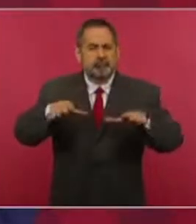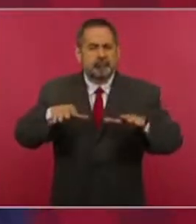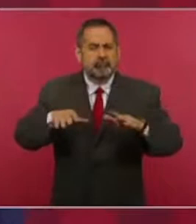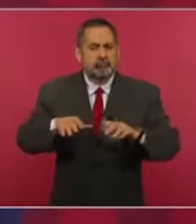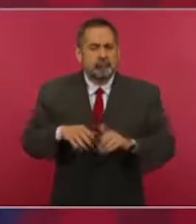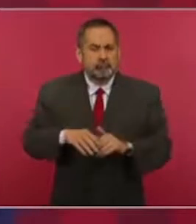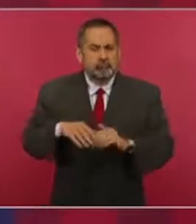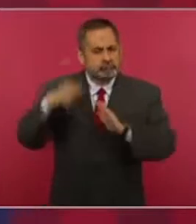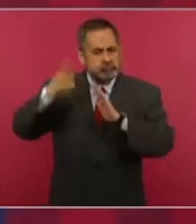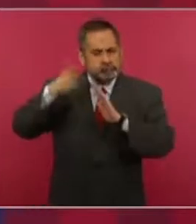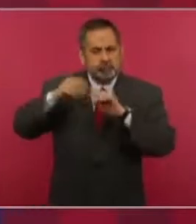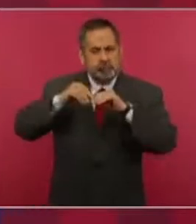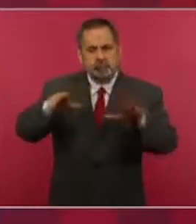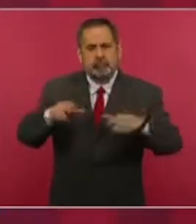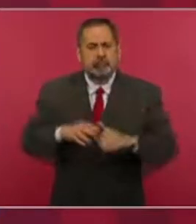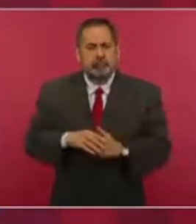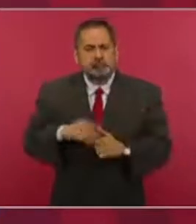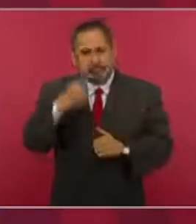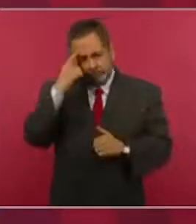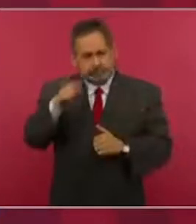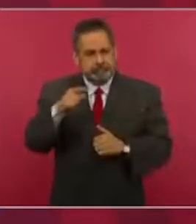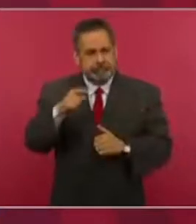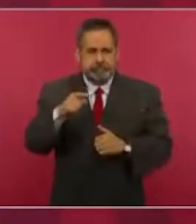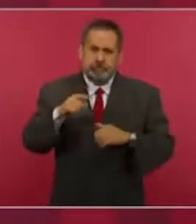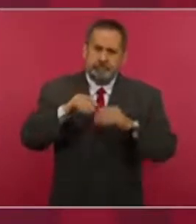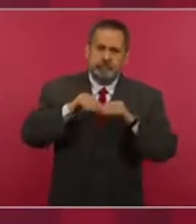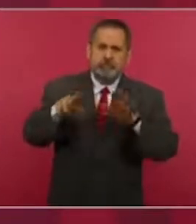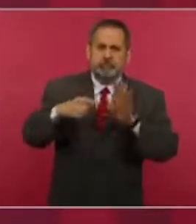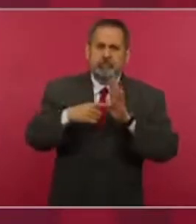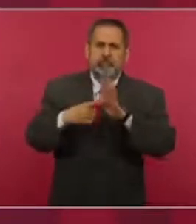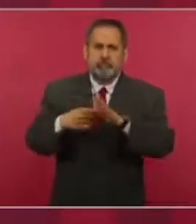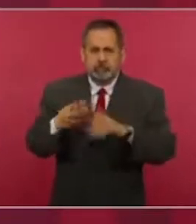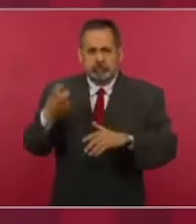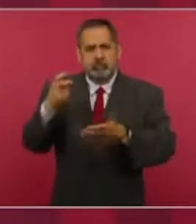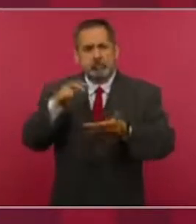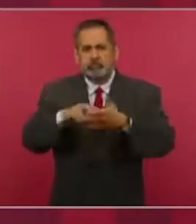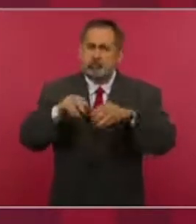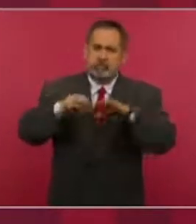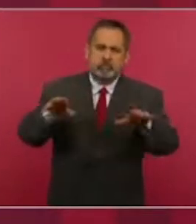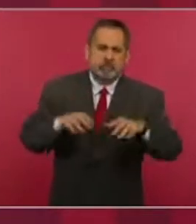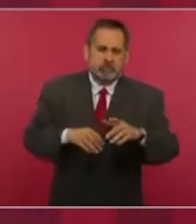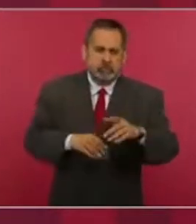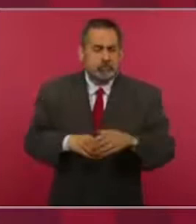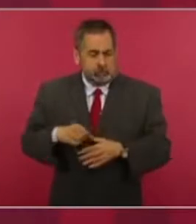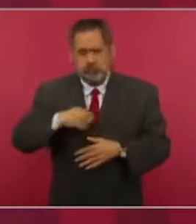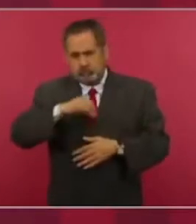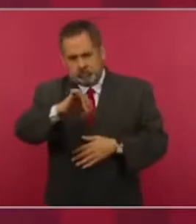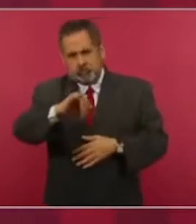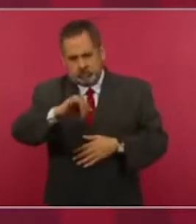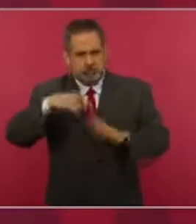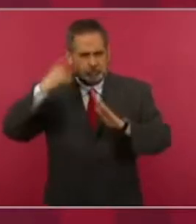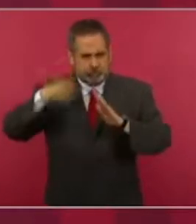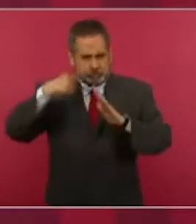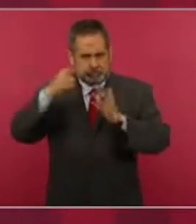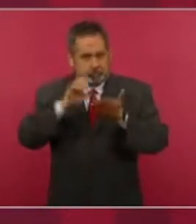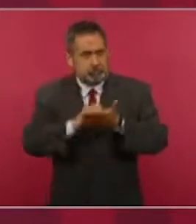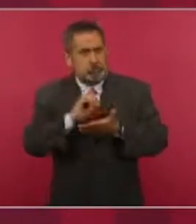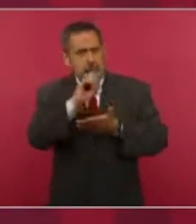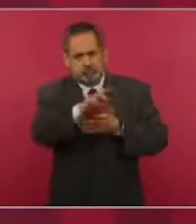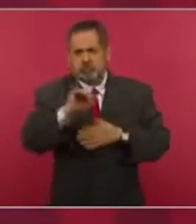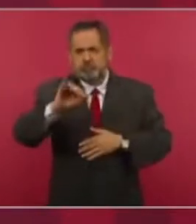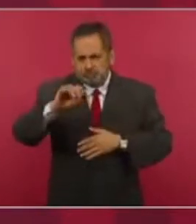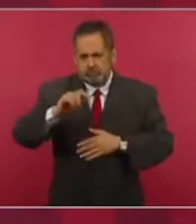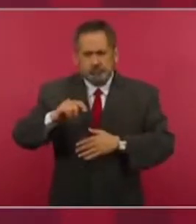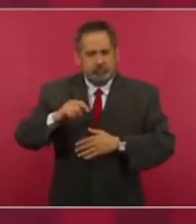un video para ahí los asistentes, sí, y lo voy a grabar y se lo voy